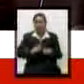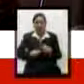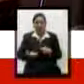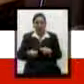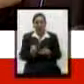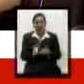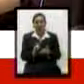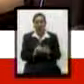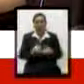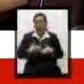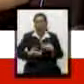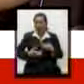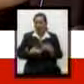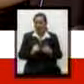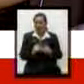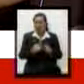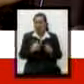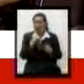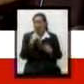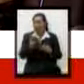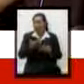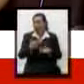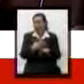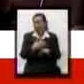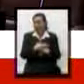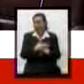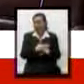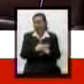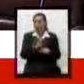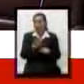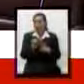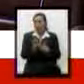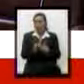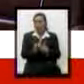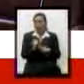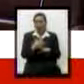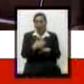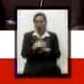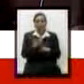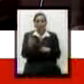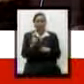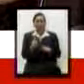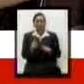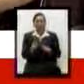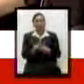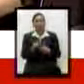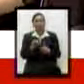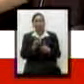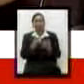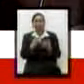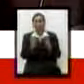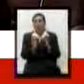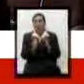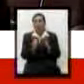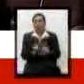exportado, qué productos de exportación están siendo desarrollados y su efecto en el desarrollo regional. Yo quiero